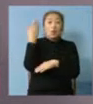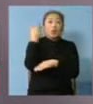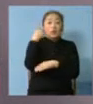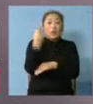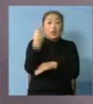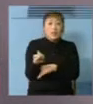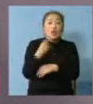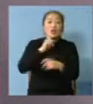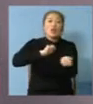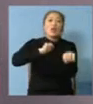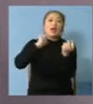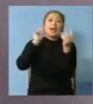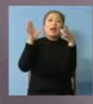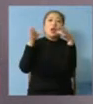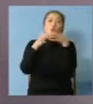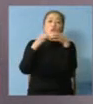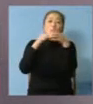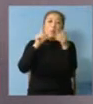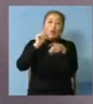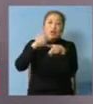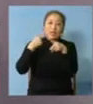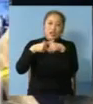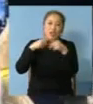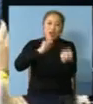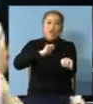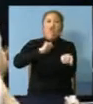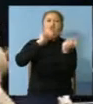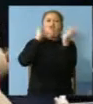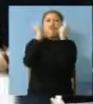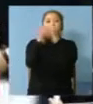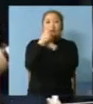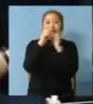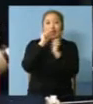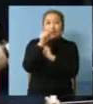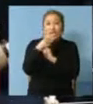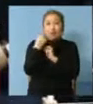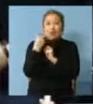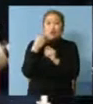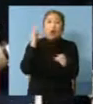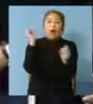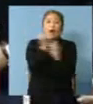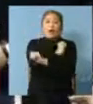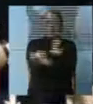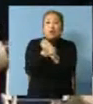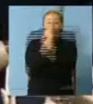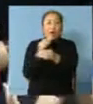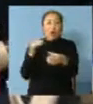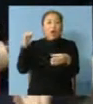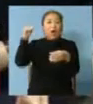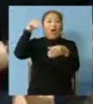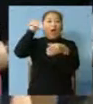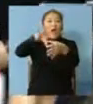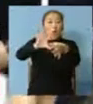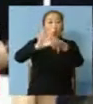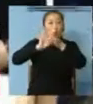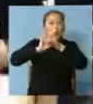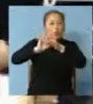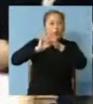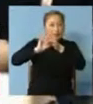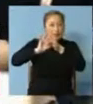del Frente Renovador en donde lo autorizaron a hacer alianzas